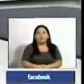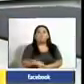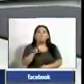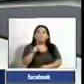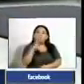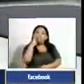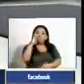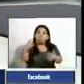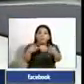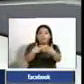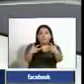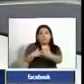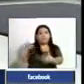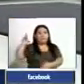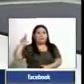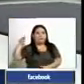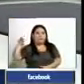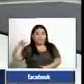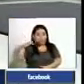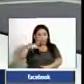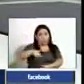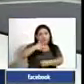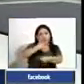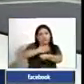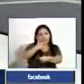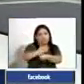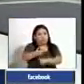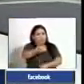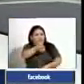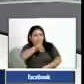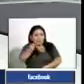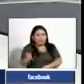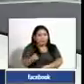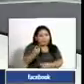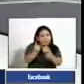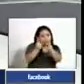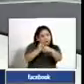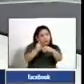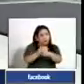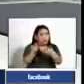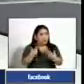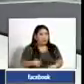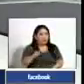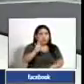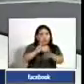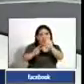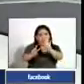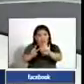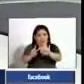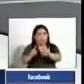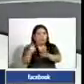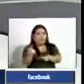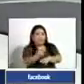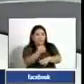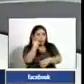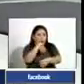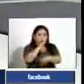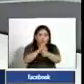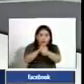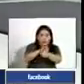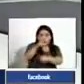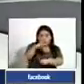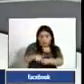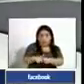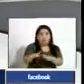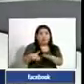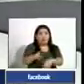Así es, compañeros de la RNA, desde Guatemala estamos actualizando la información de los 47 casos de COVID-19 que se han registrado en nuestro país desde